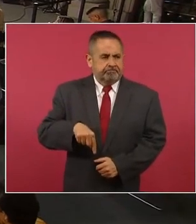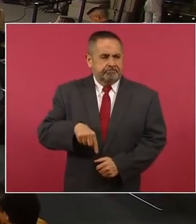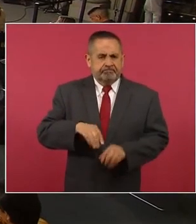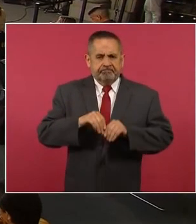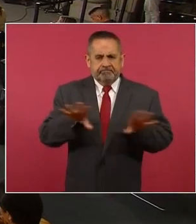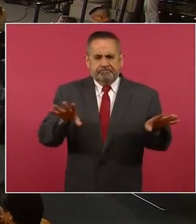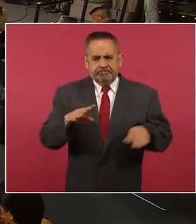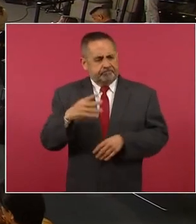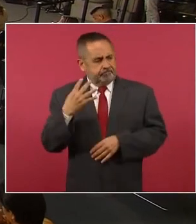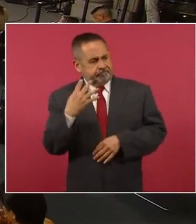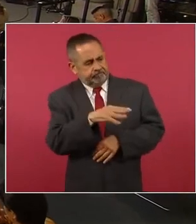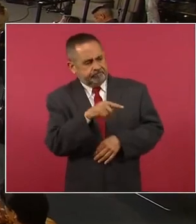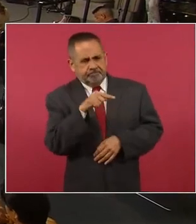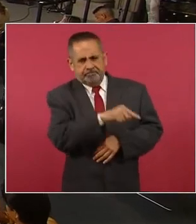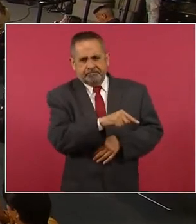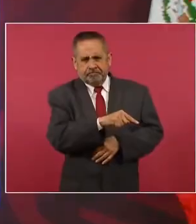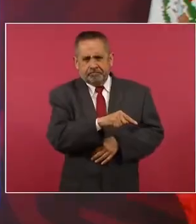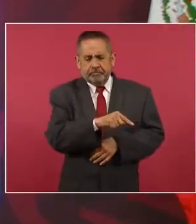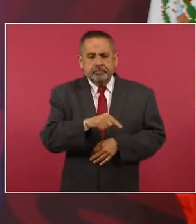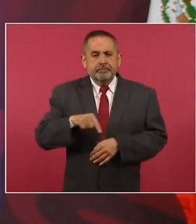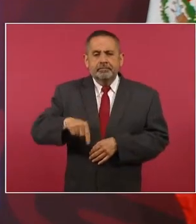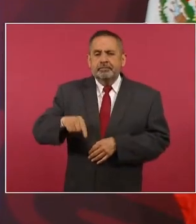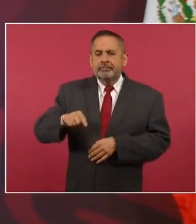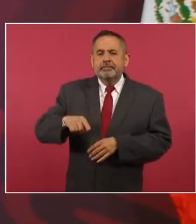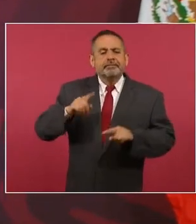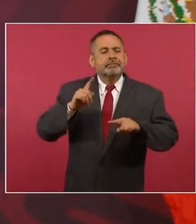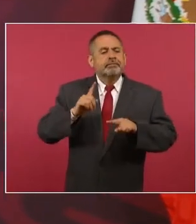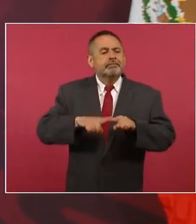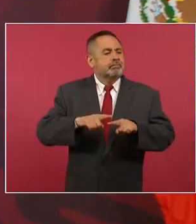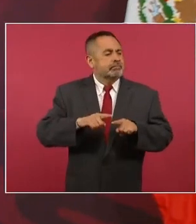el quién es quién en la impunidad,